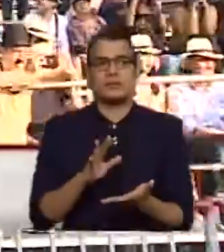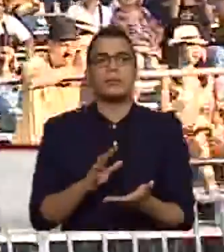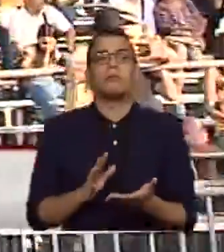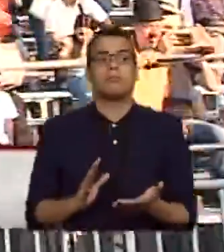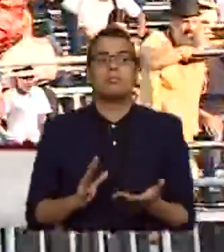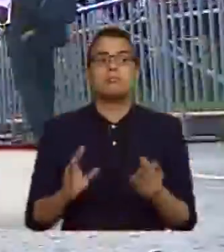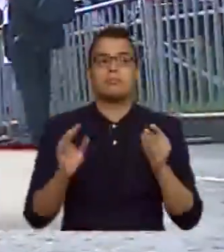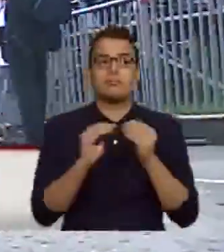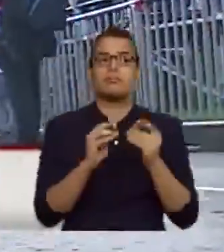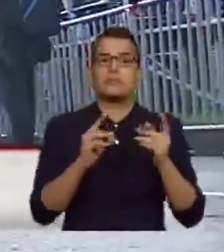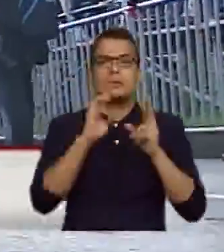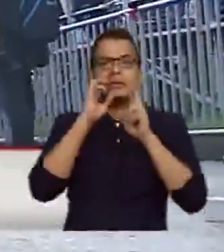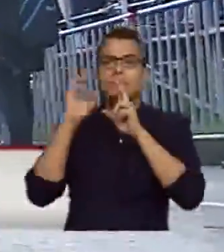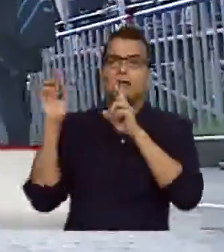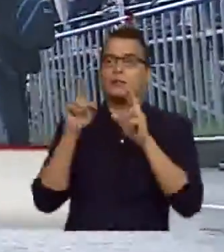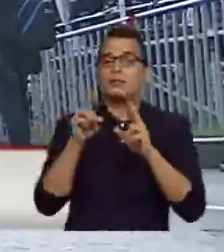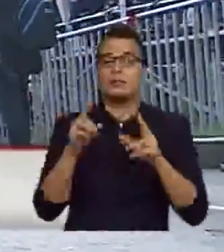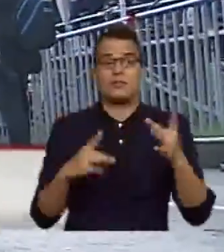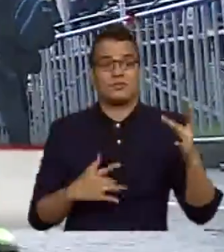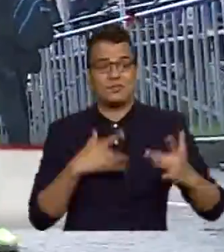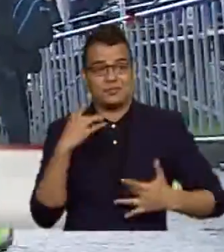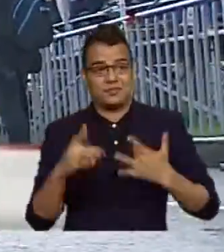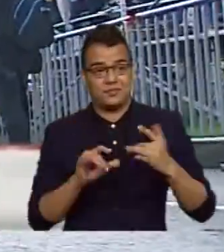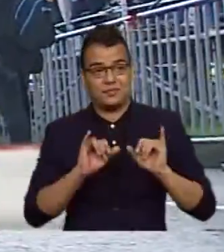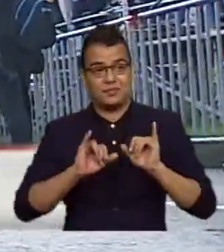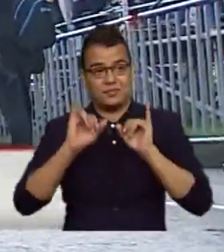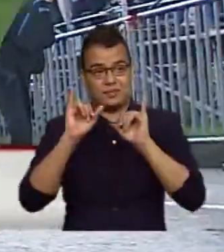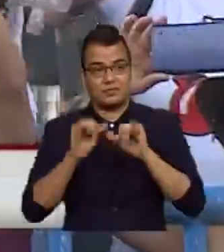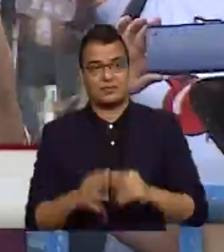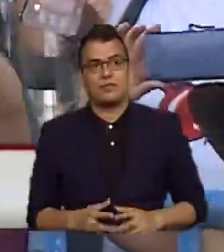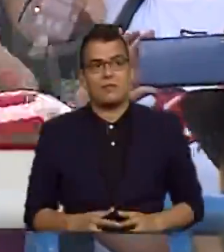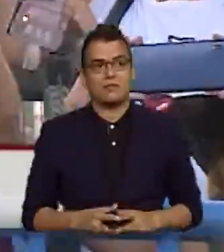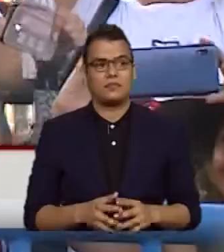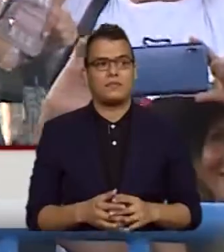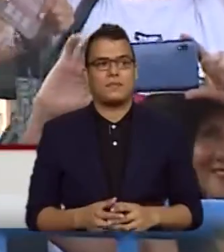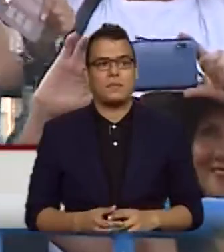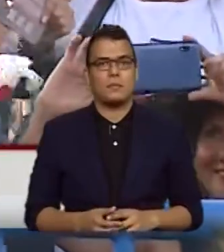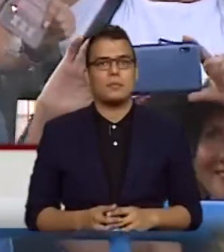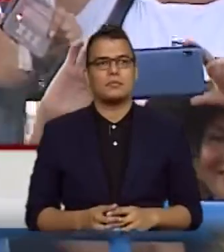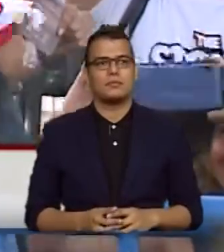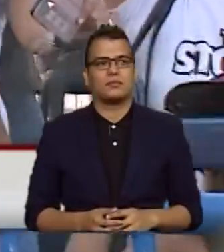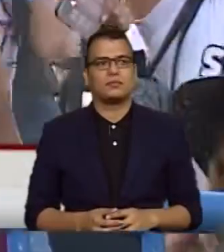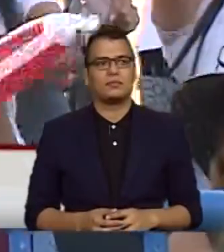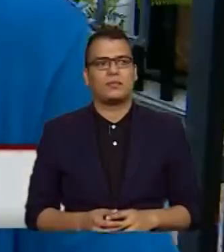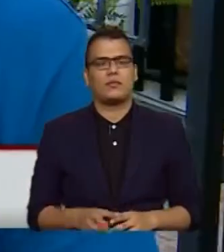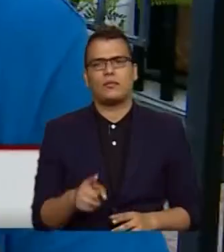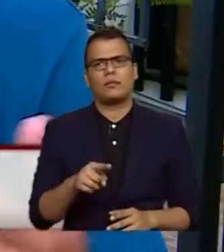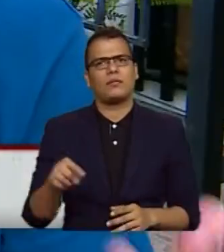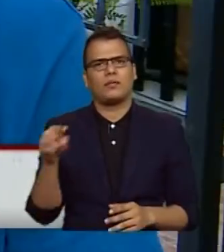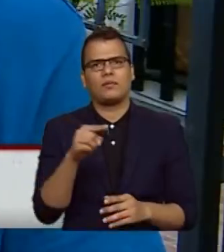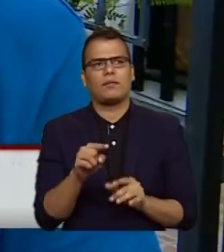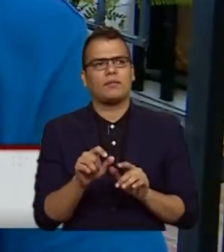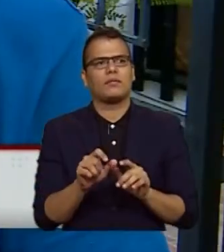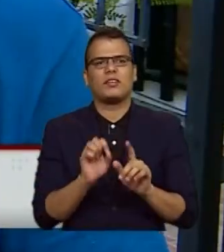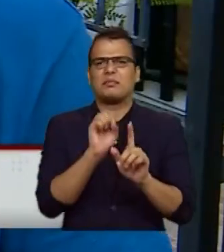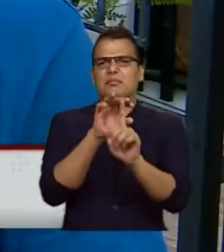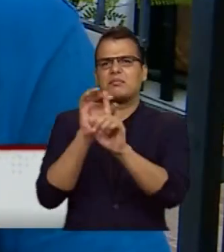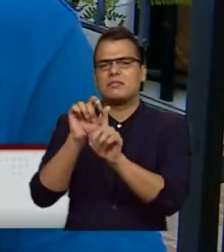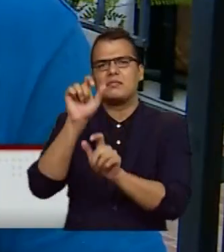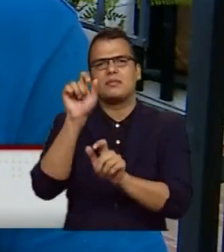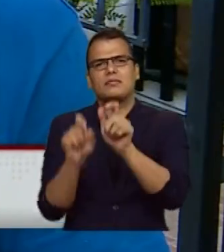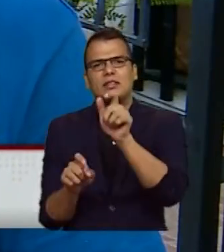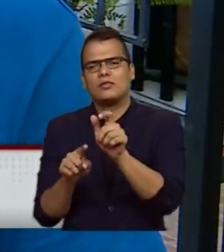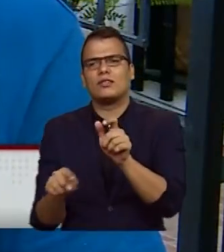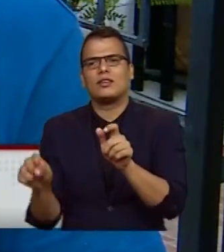un reconocimiento por ser la comparsa más alegre del Carnaval de Cali Viejo. Cómo se conectan con el público, cómo transmiten esa alegría y